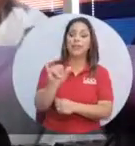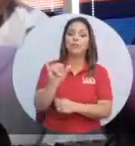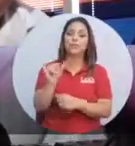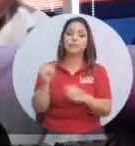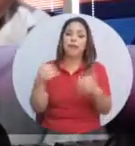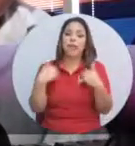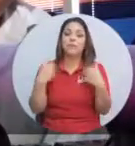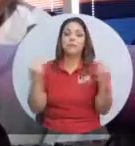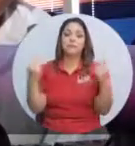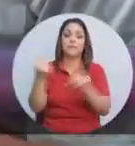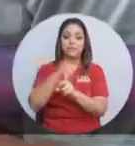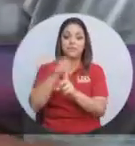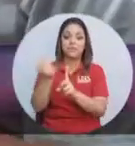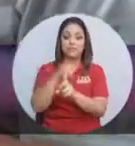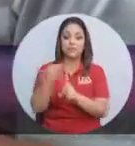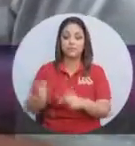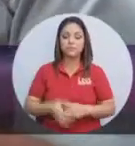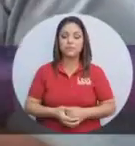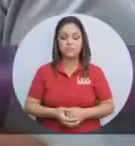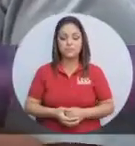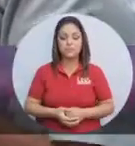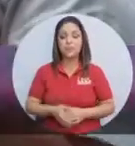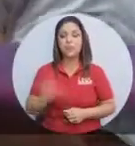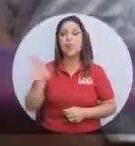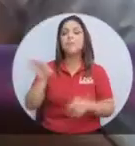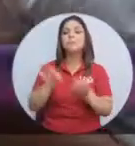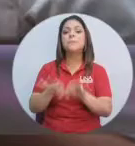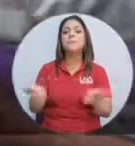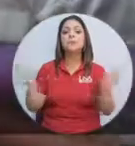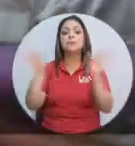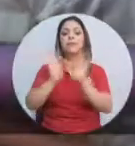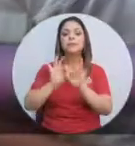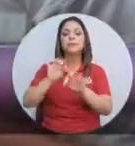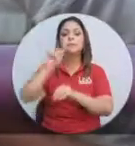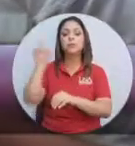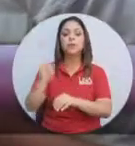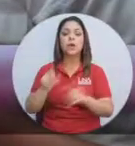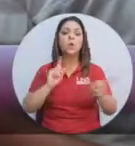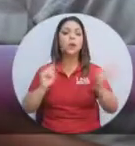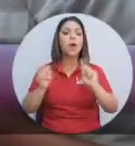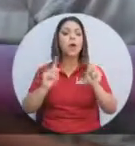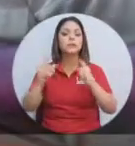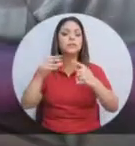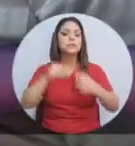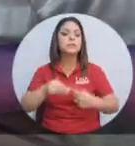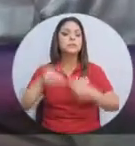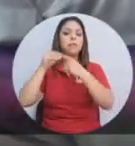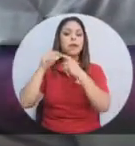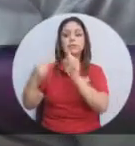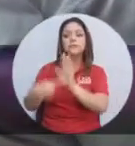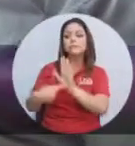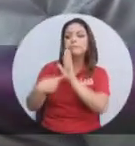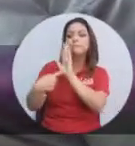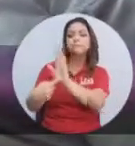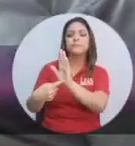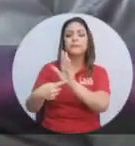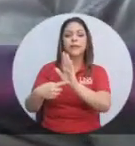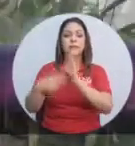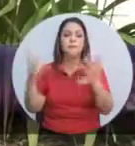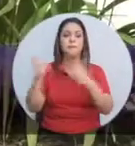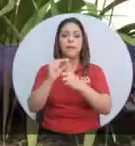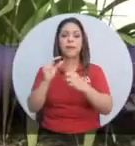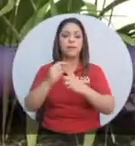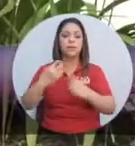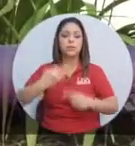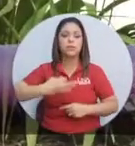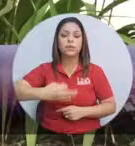cuestión importante en términos de violencia. Importante, ¿cuáles serían las principales manifestaciones en términos